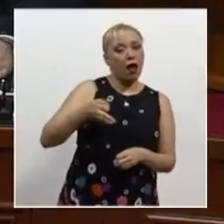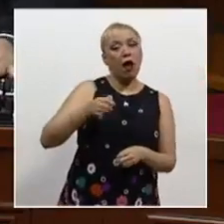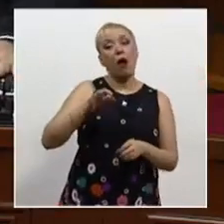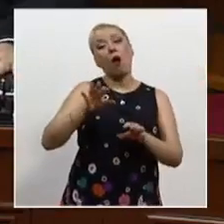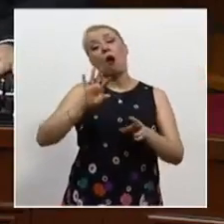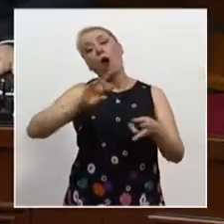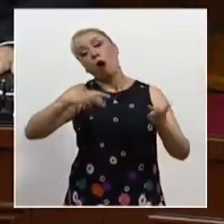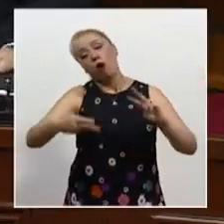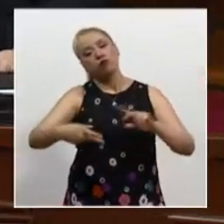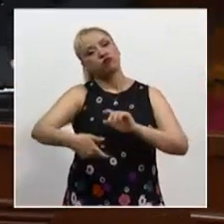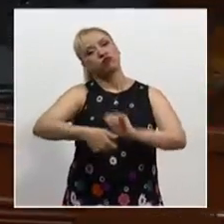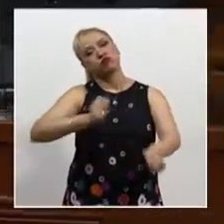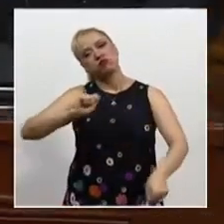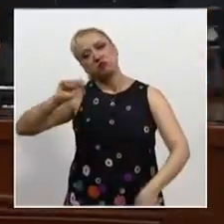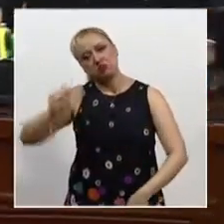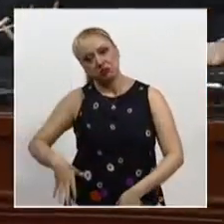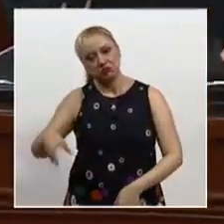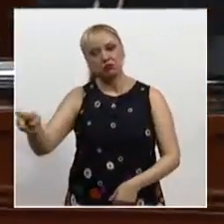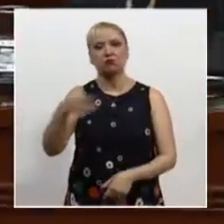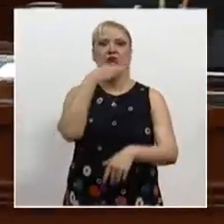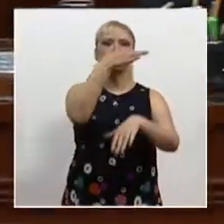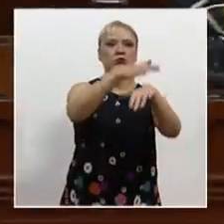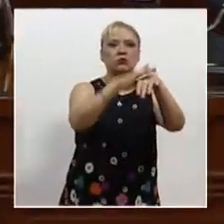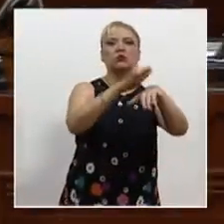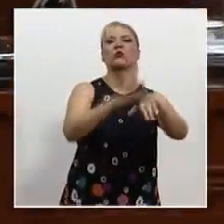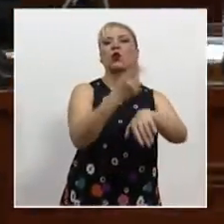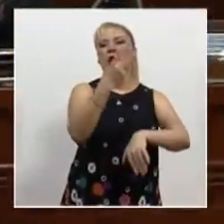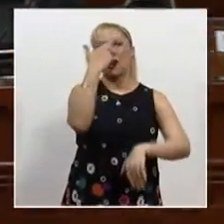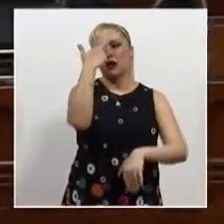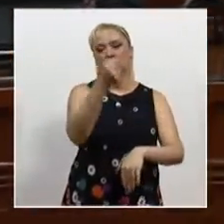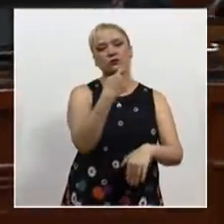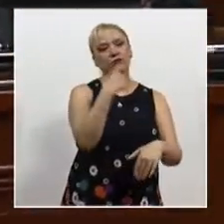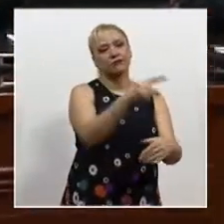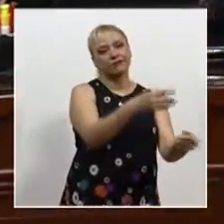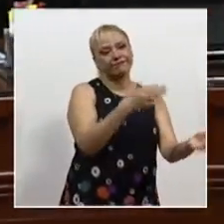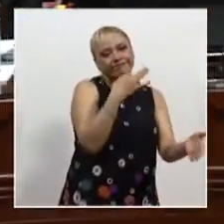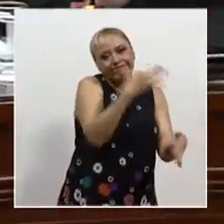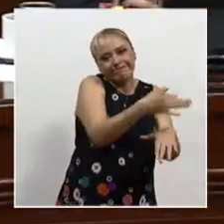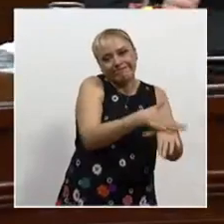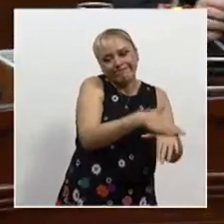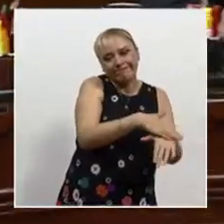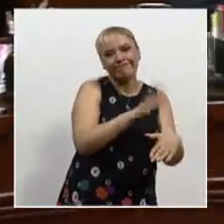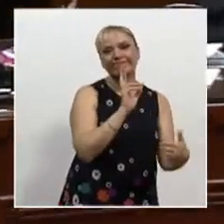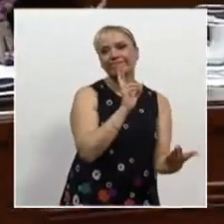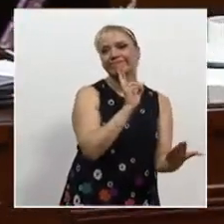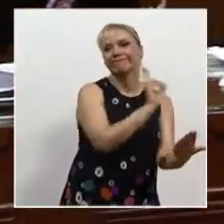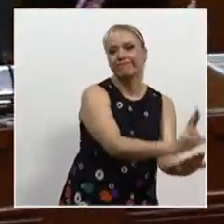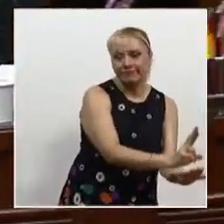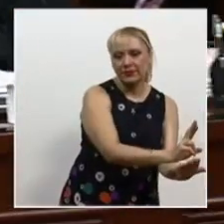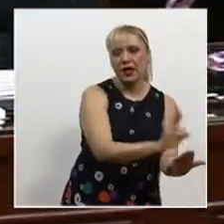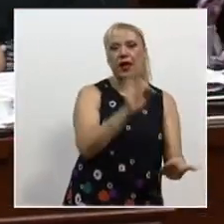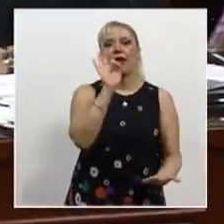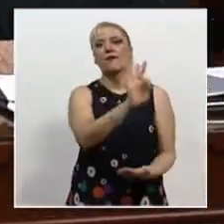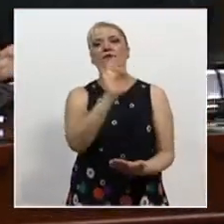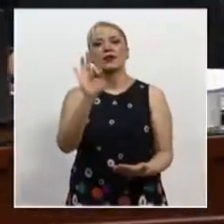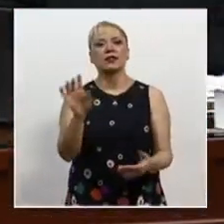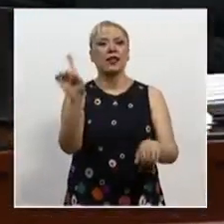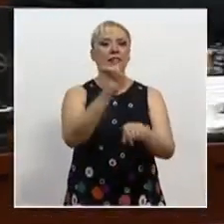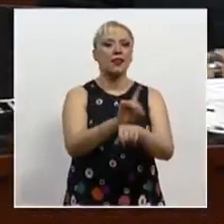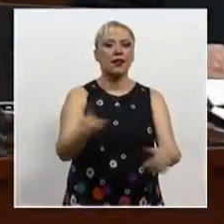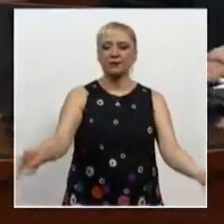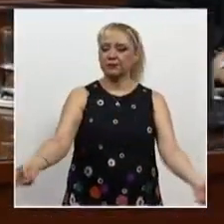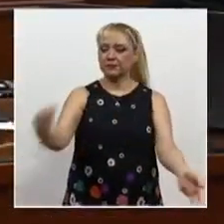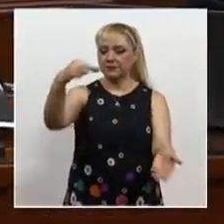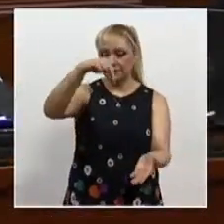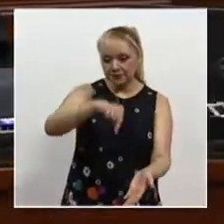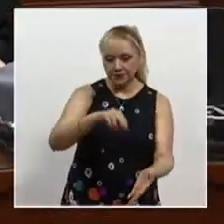se dicta suspensión notificando a la parte que promovió. Posteriormente se contesta la demanda, se fija la fecha de la audiencia, se presenta